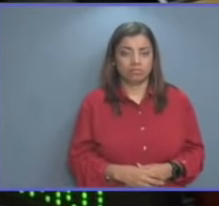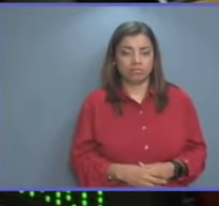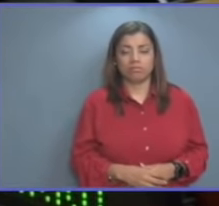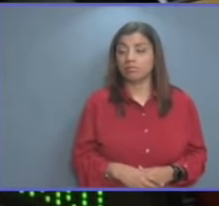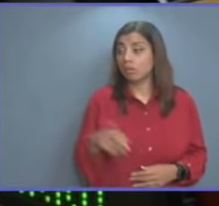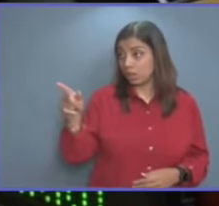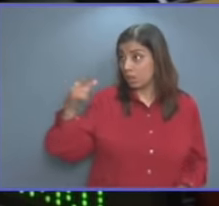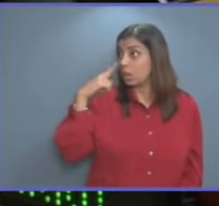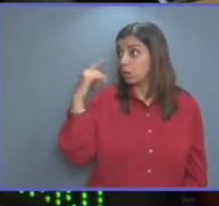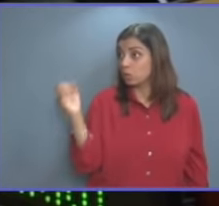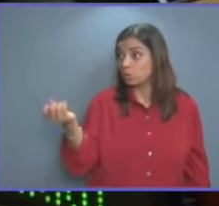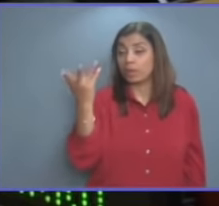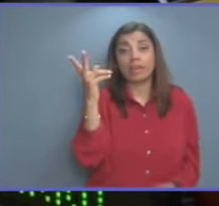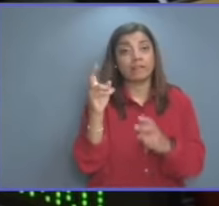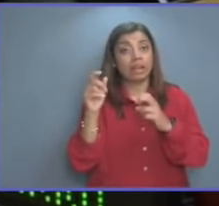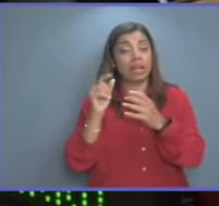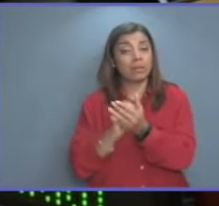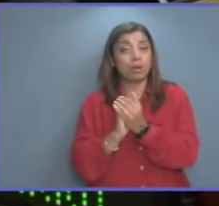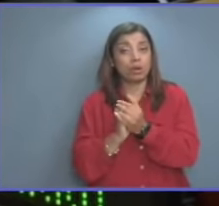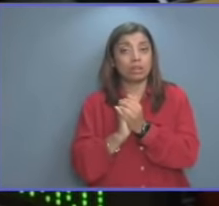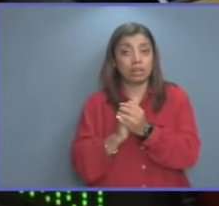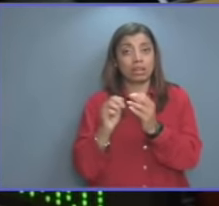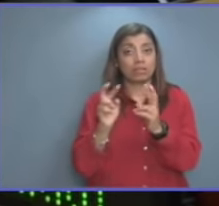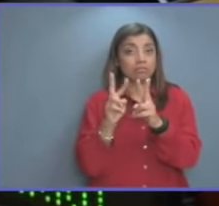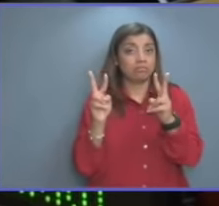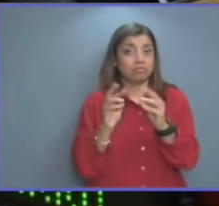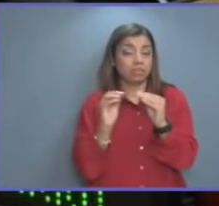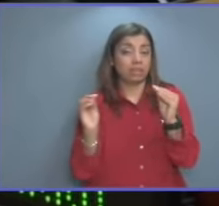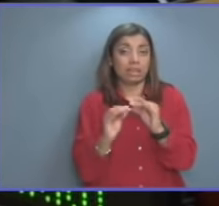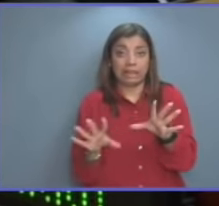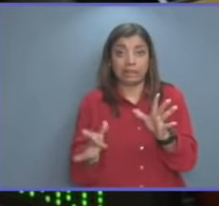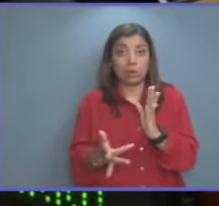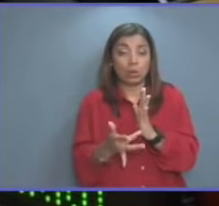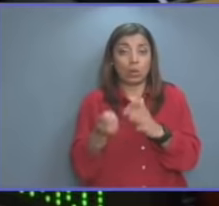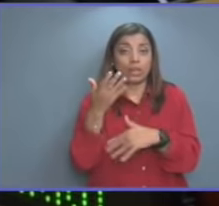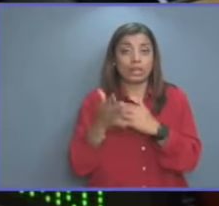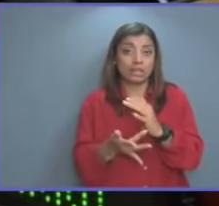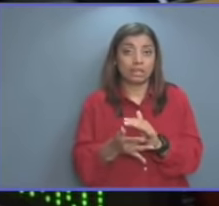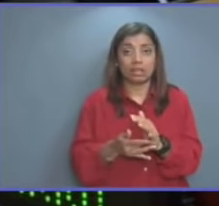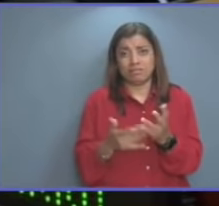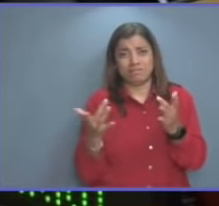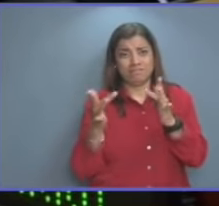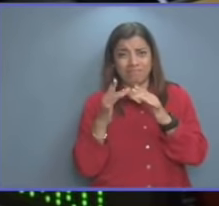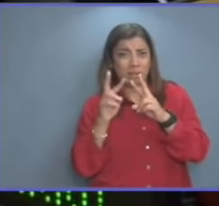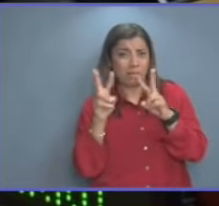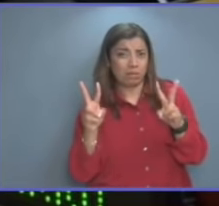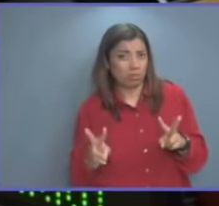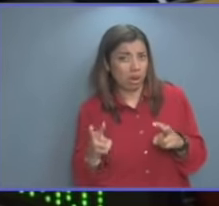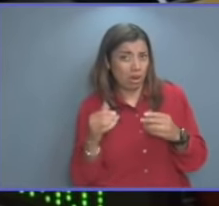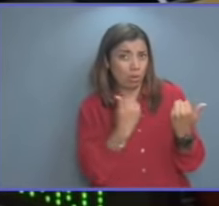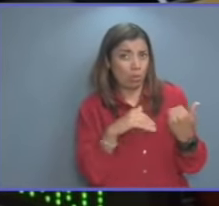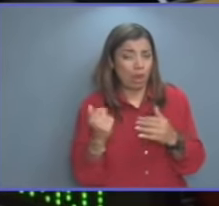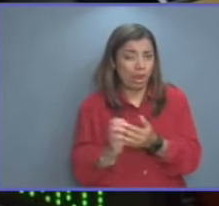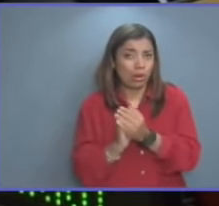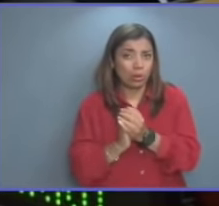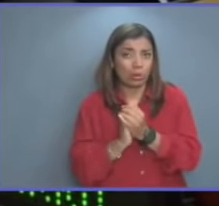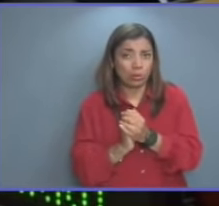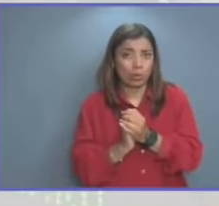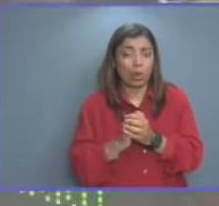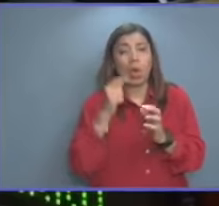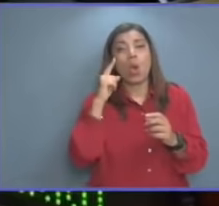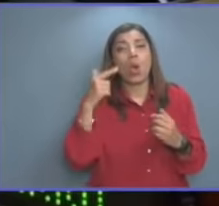innovaciones como la lotería electrónica juegos en línea probabilidades